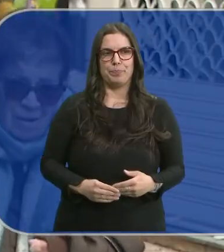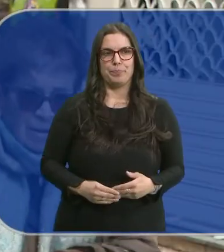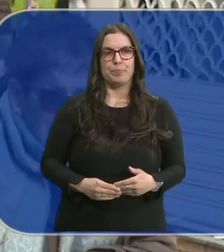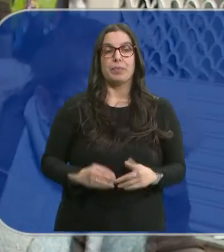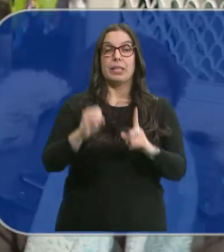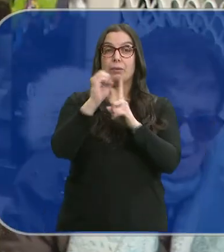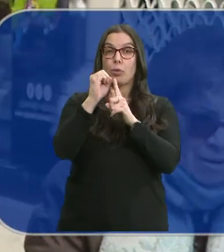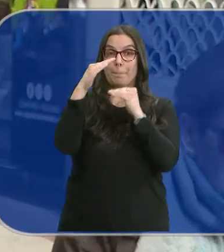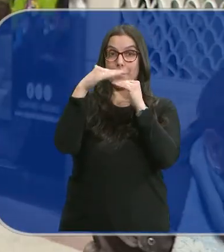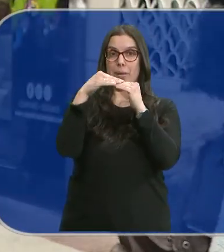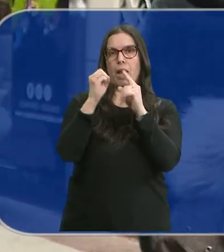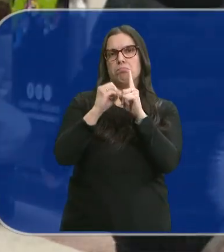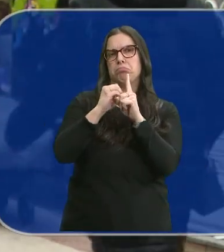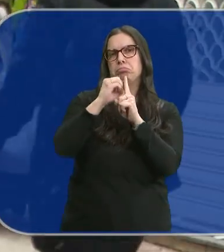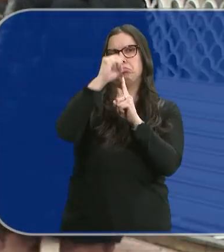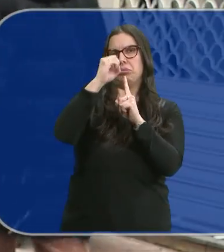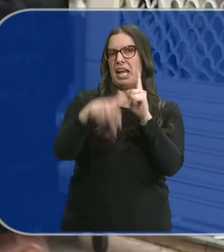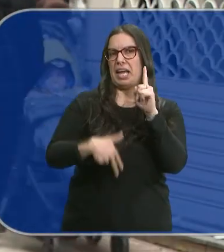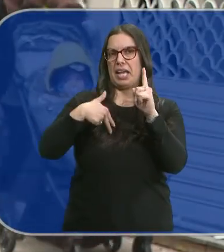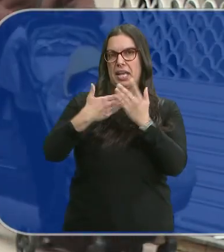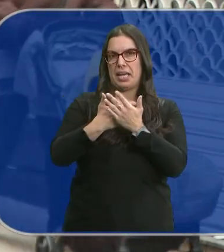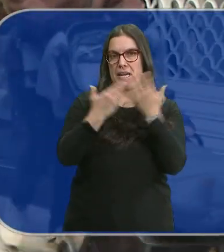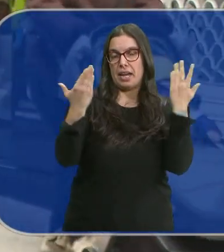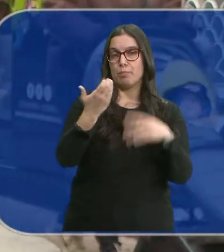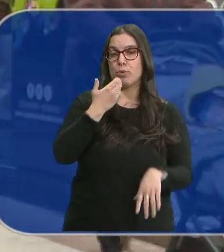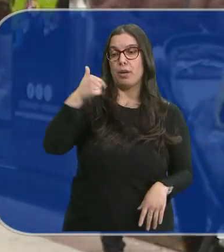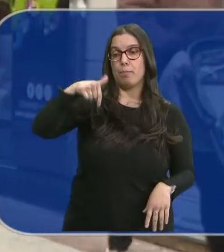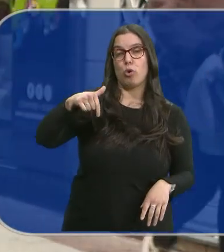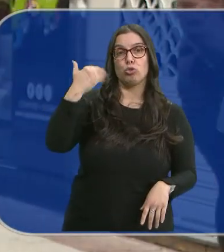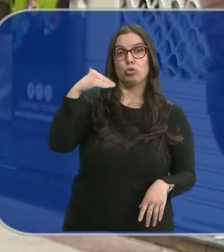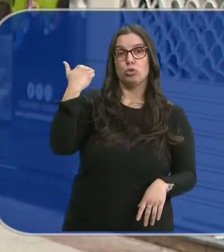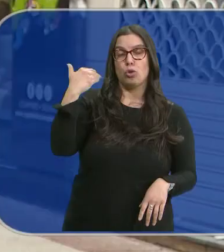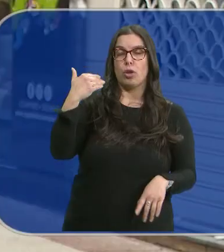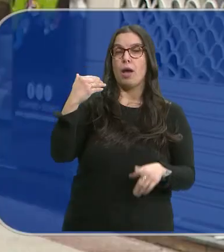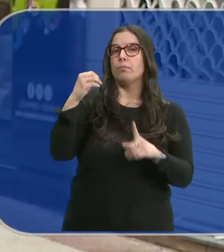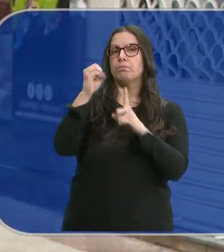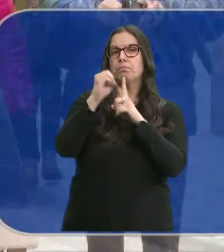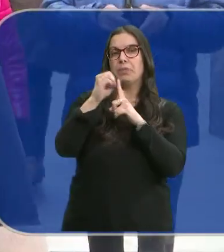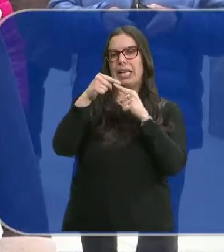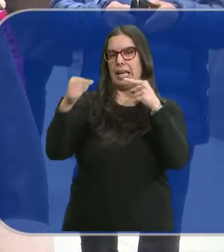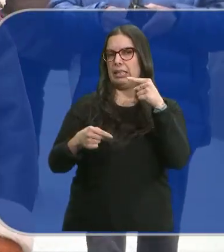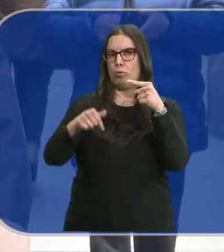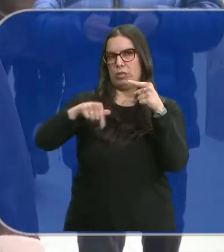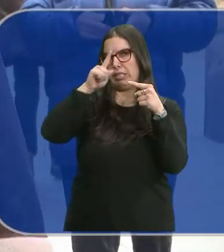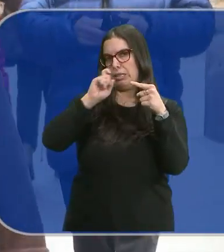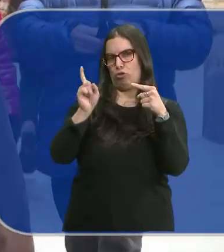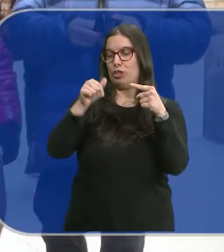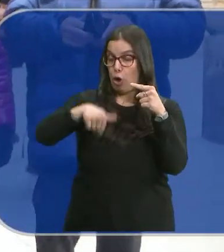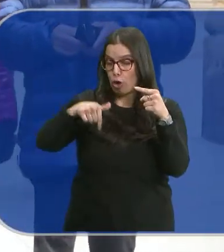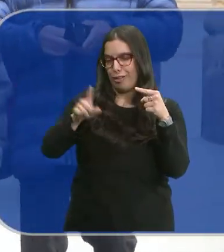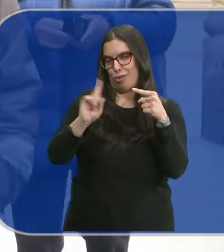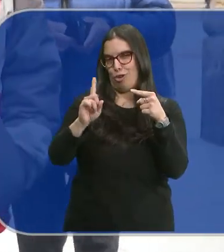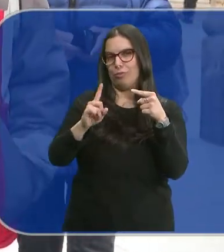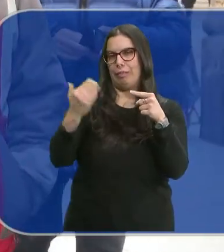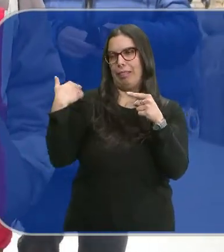Las mínimas han subido de forma generalizada. En lugares como Soria los termómetros no han marcado valores negativos como en días